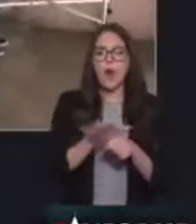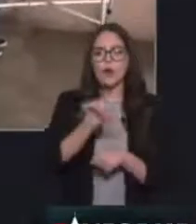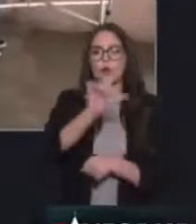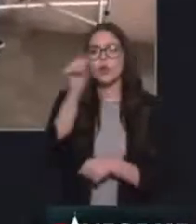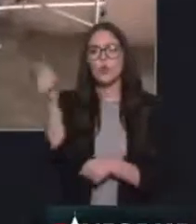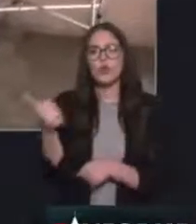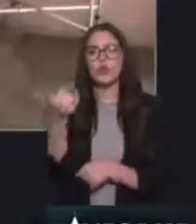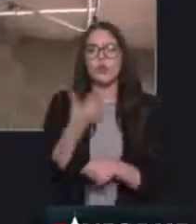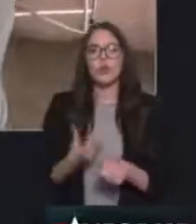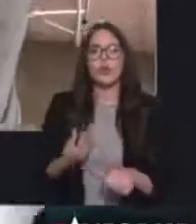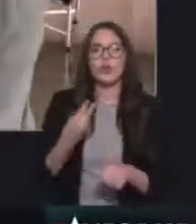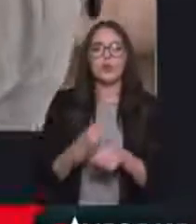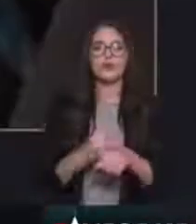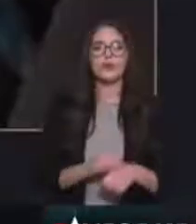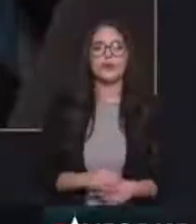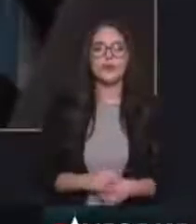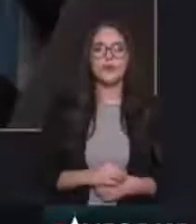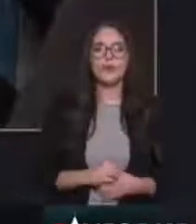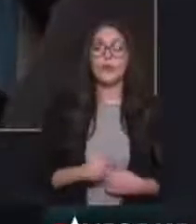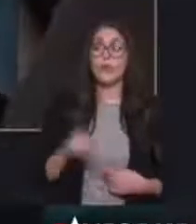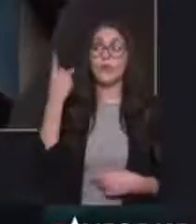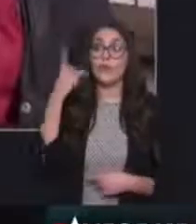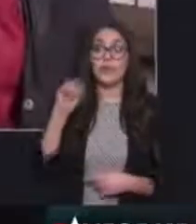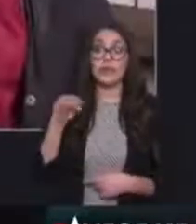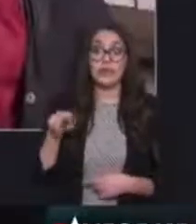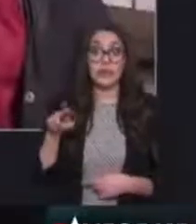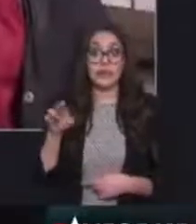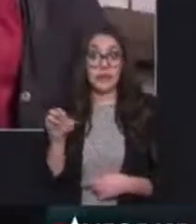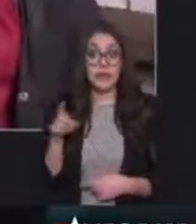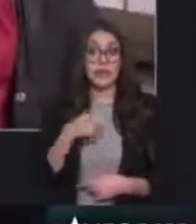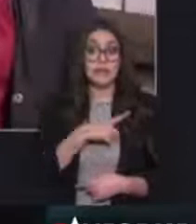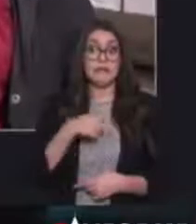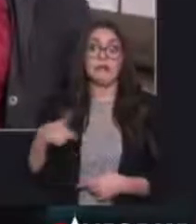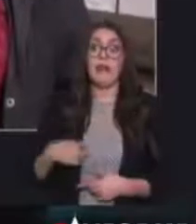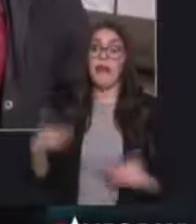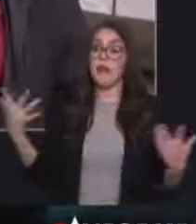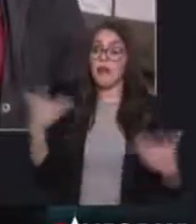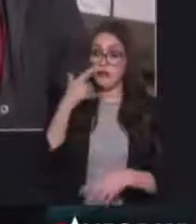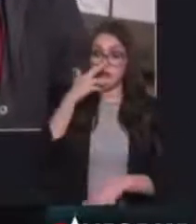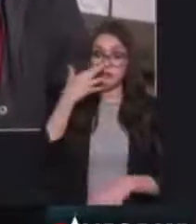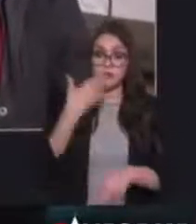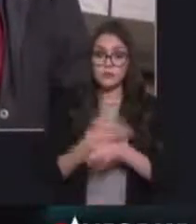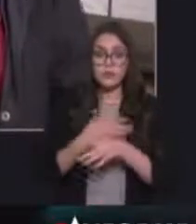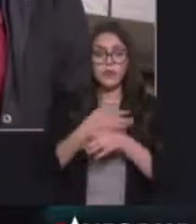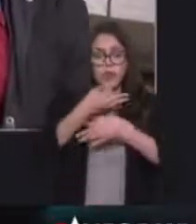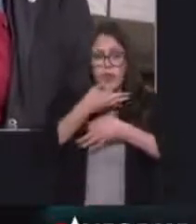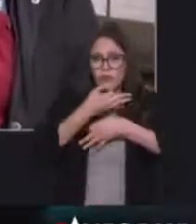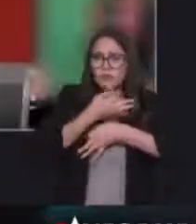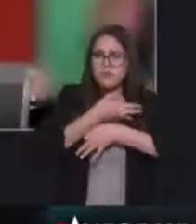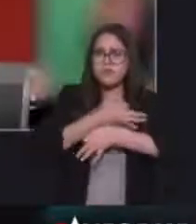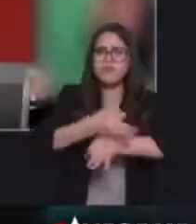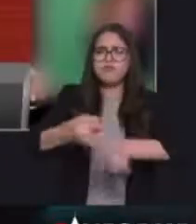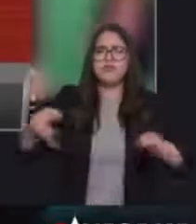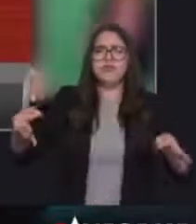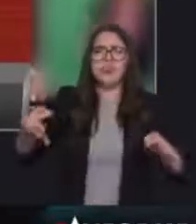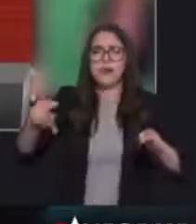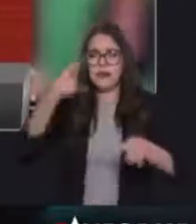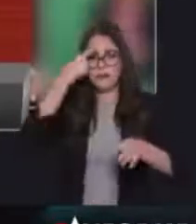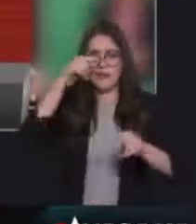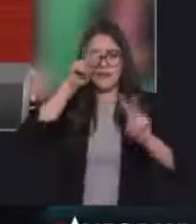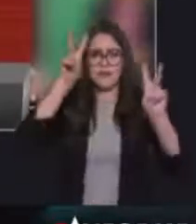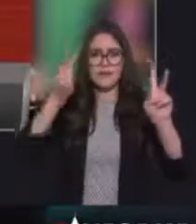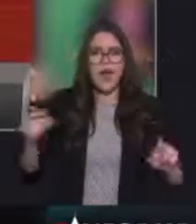es que el INE tendrá que hacer difusión de la consulta y de todo el tema de la